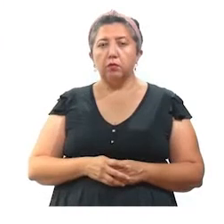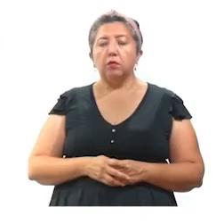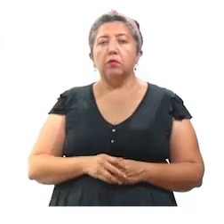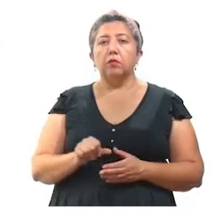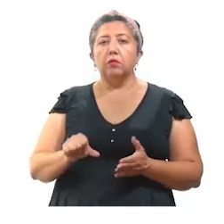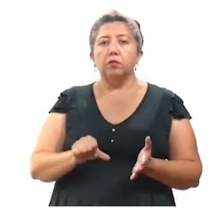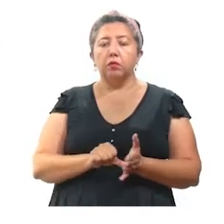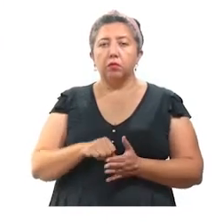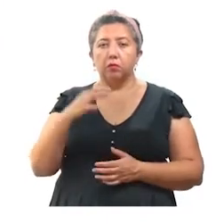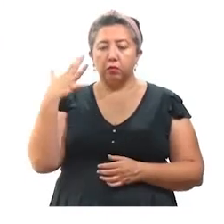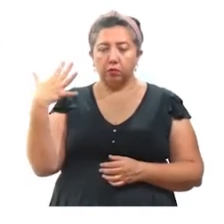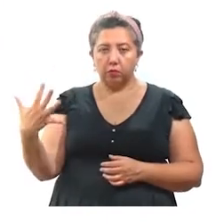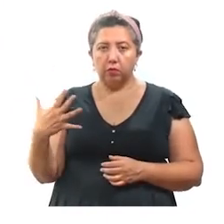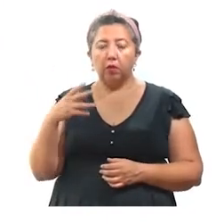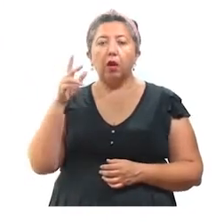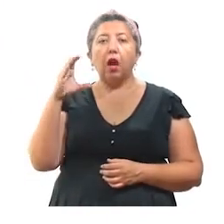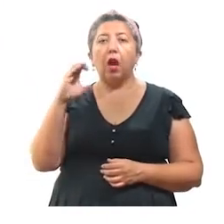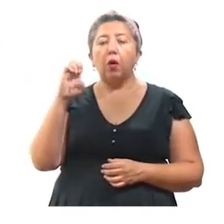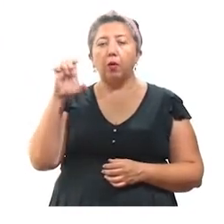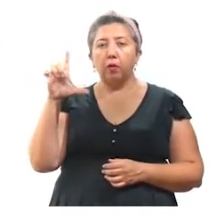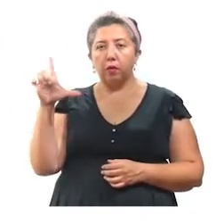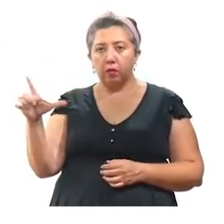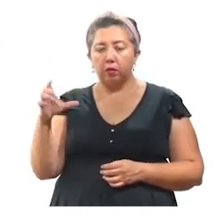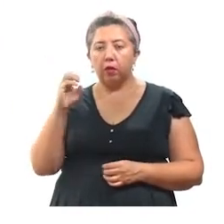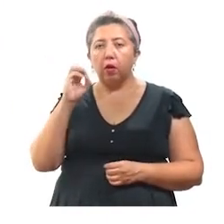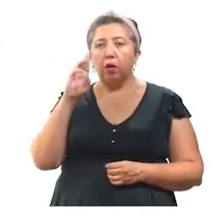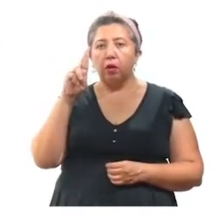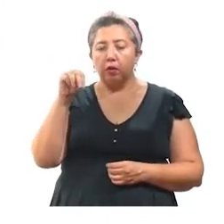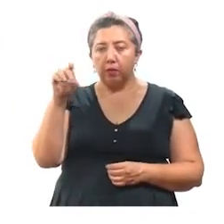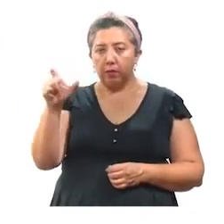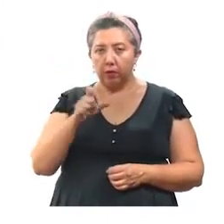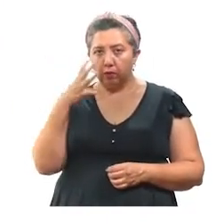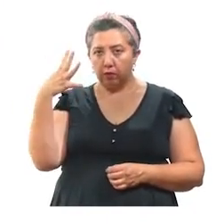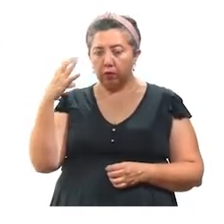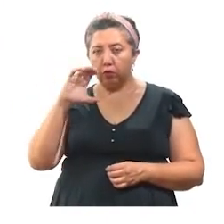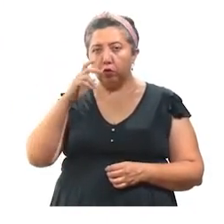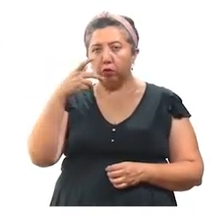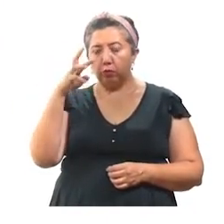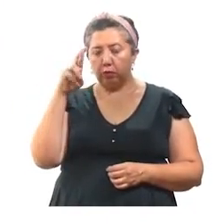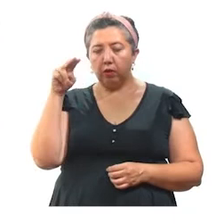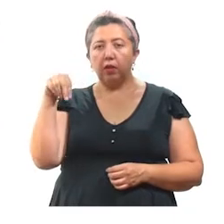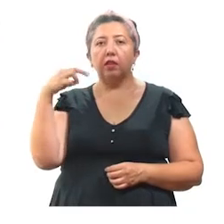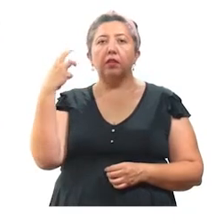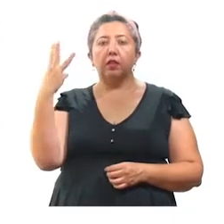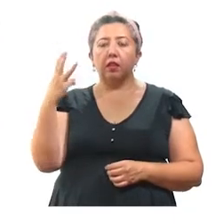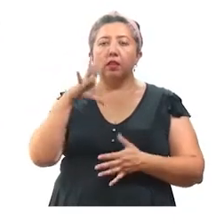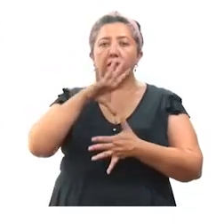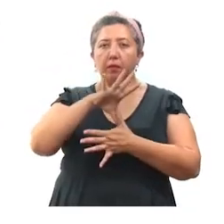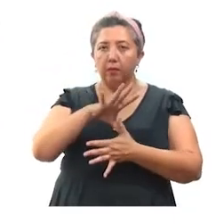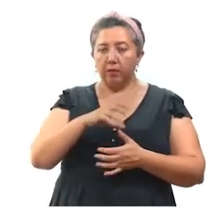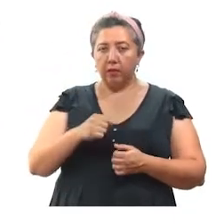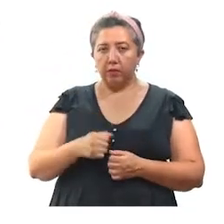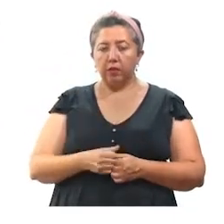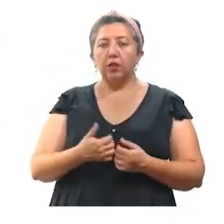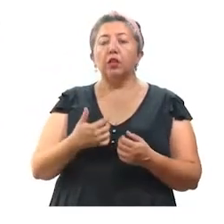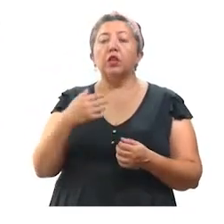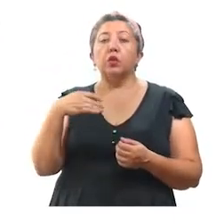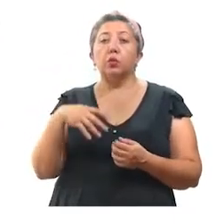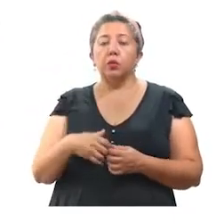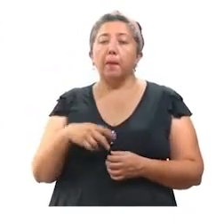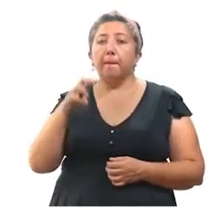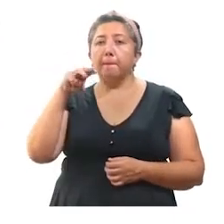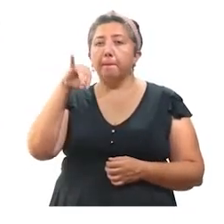centro 5 ciudad cao que el core de mes 4 chuburná de hidalgo 3 las américas industrial